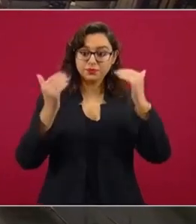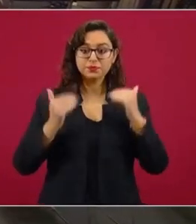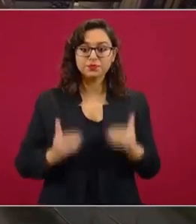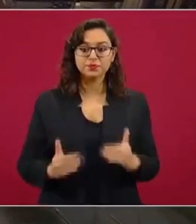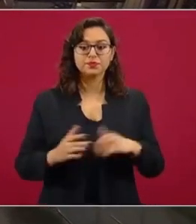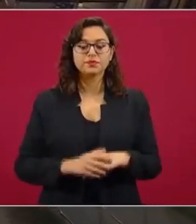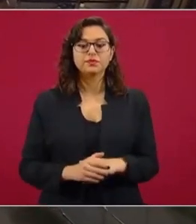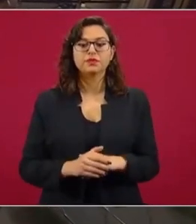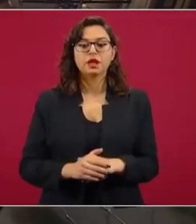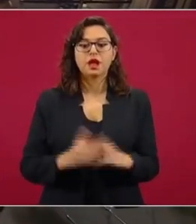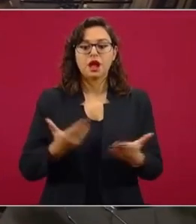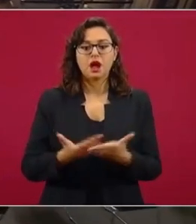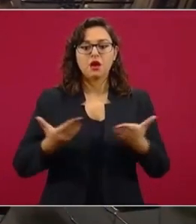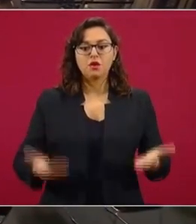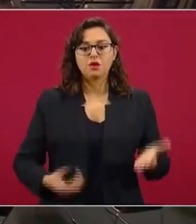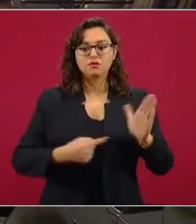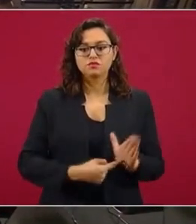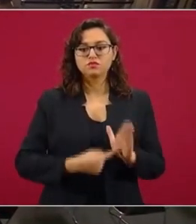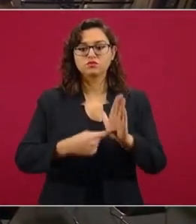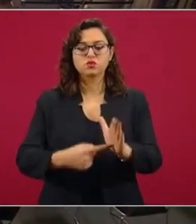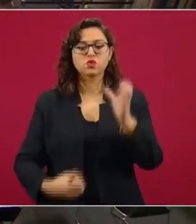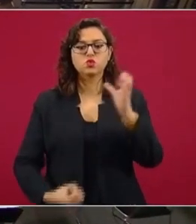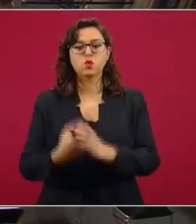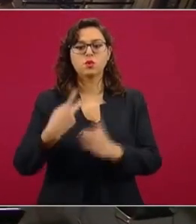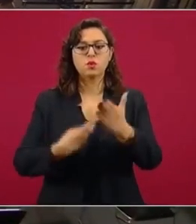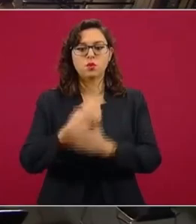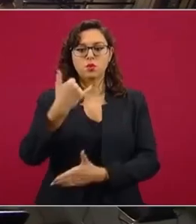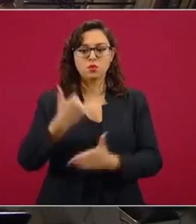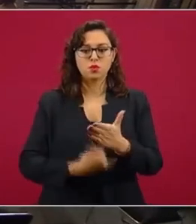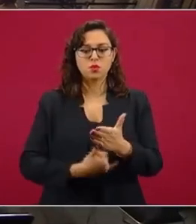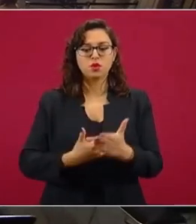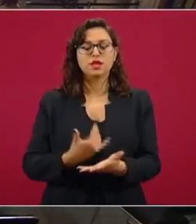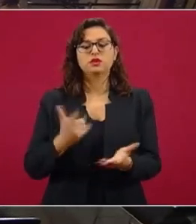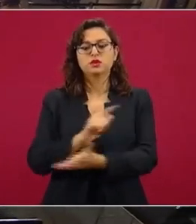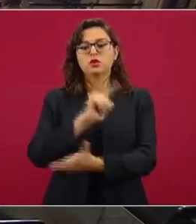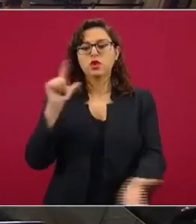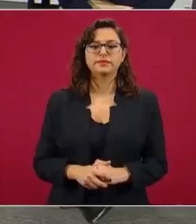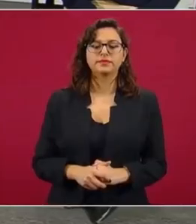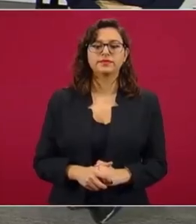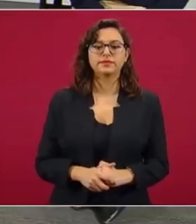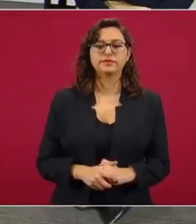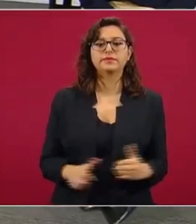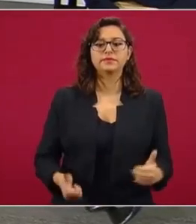presentar el proyecto de reforma a la ley del Infonavit.